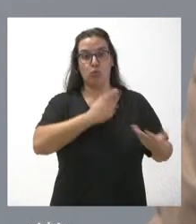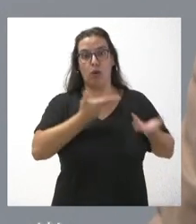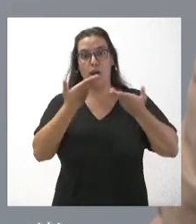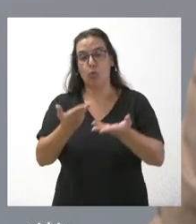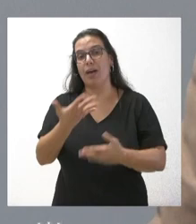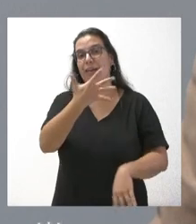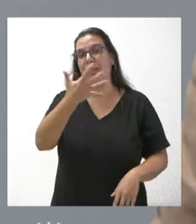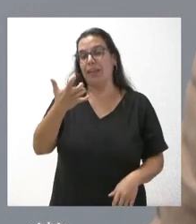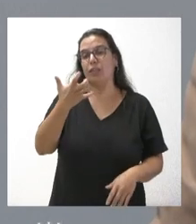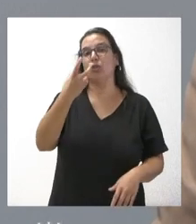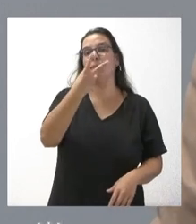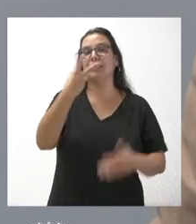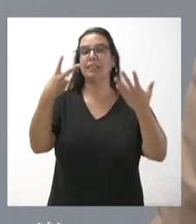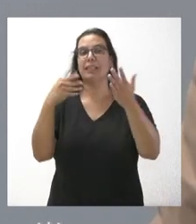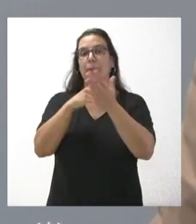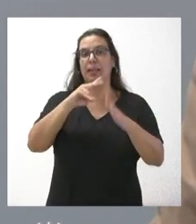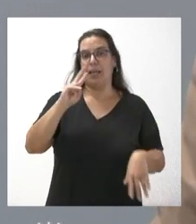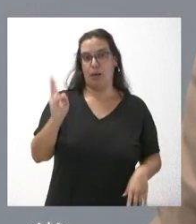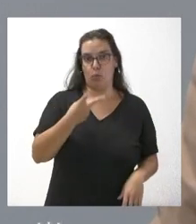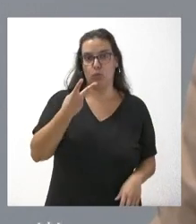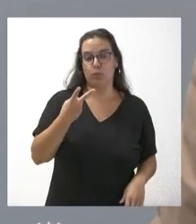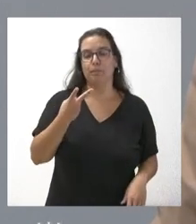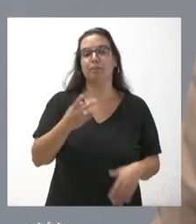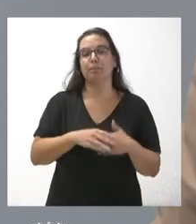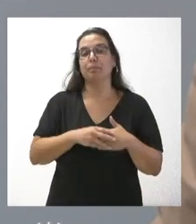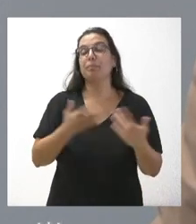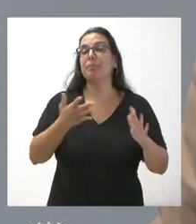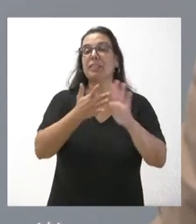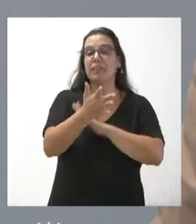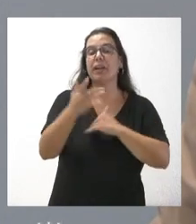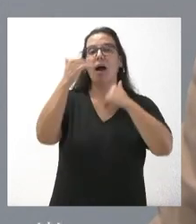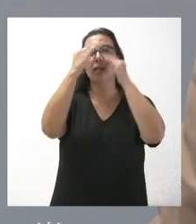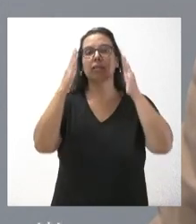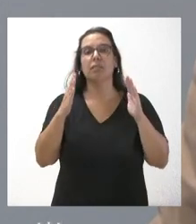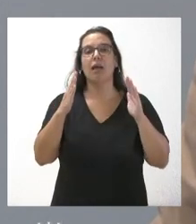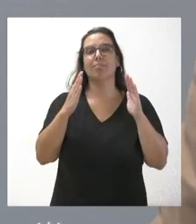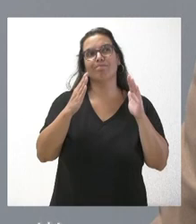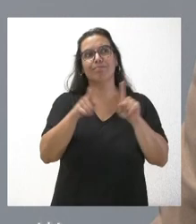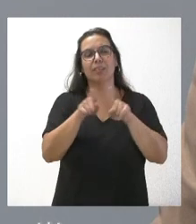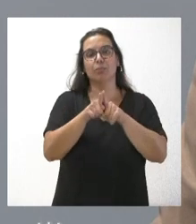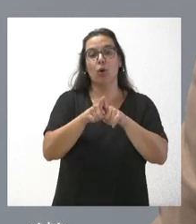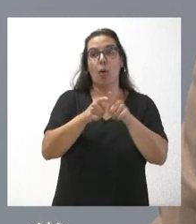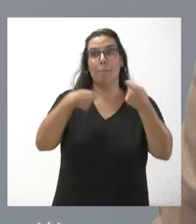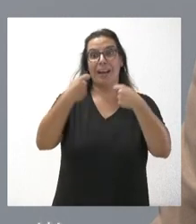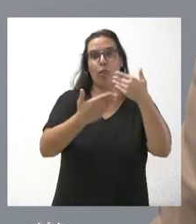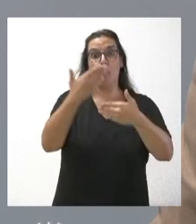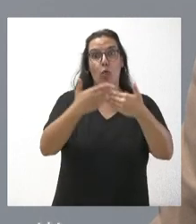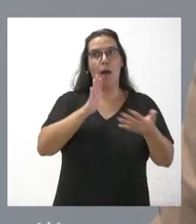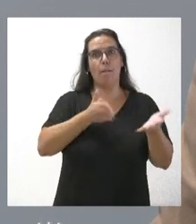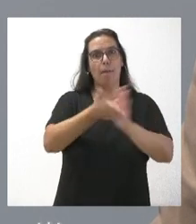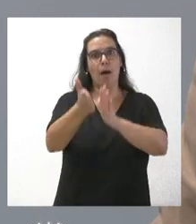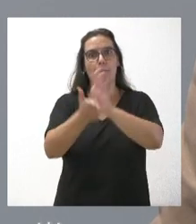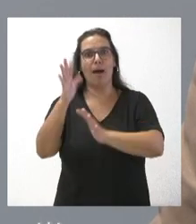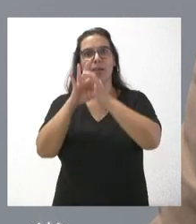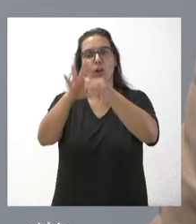de 527.000 euros por parte de la Junta de Castilla y León. Se trata de atender a las nuevas tendencias de los mercados en relación con los productos lácteos y,